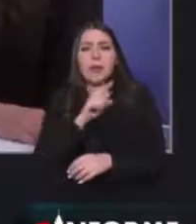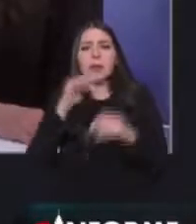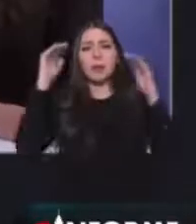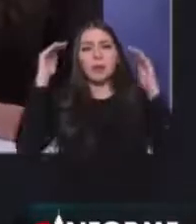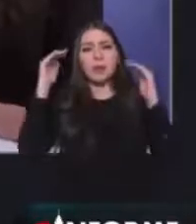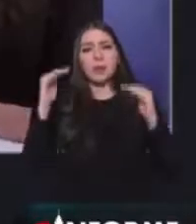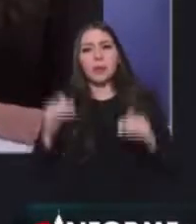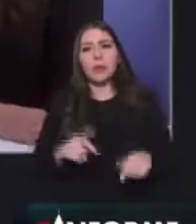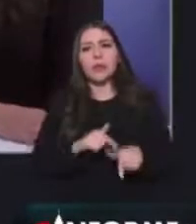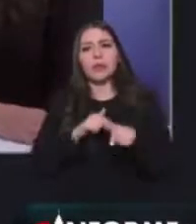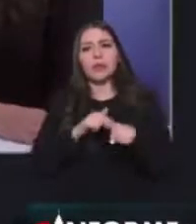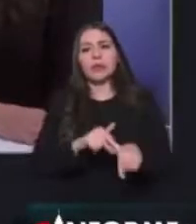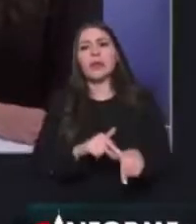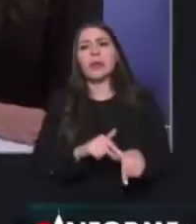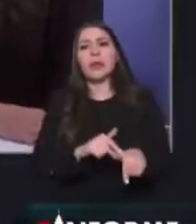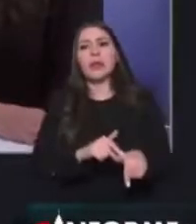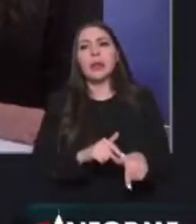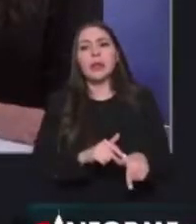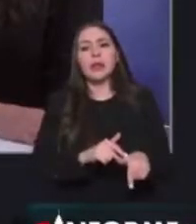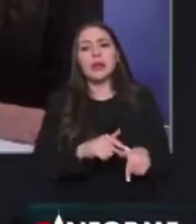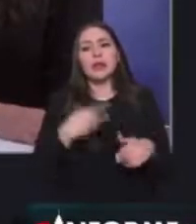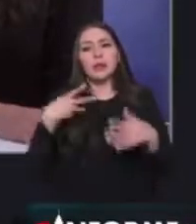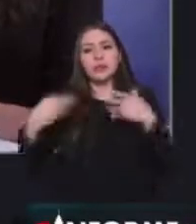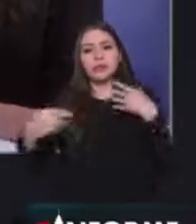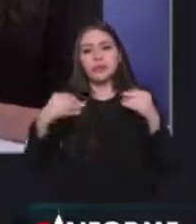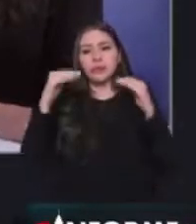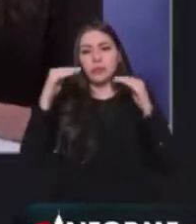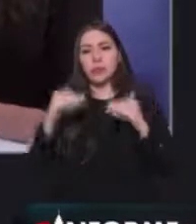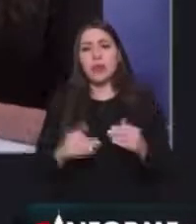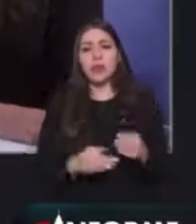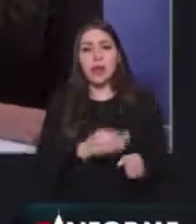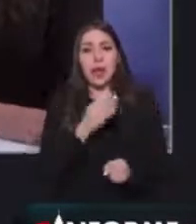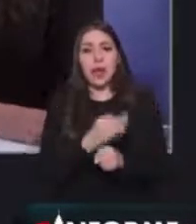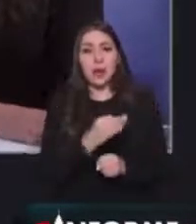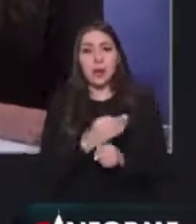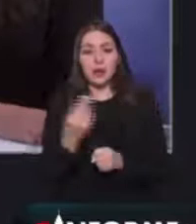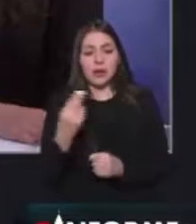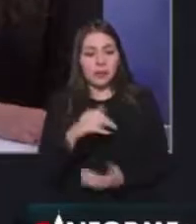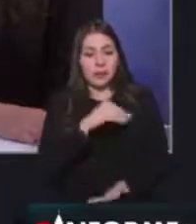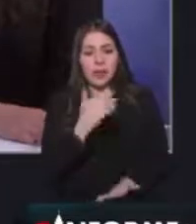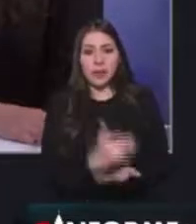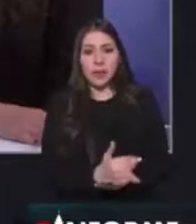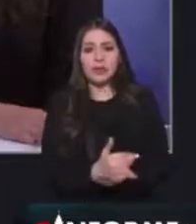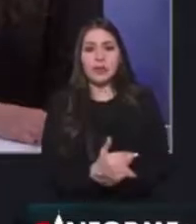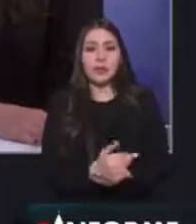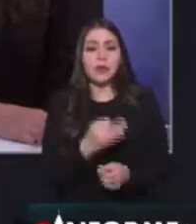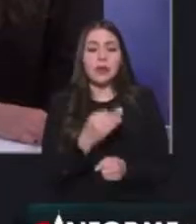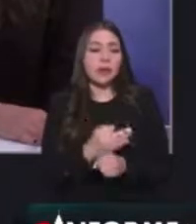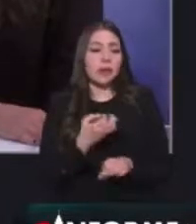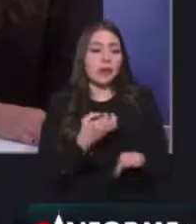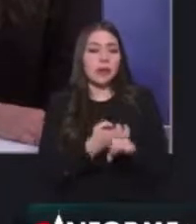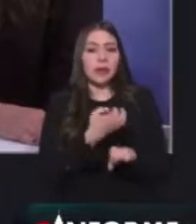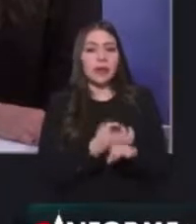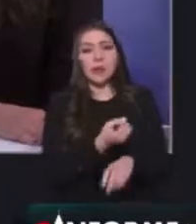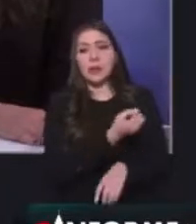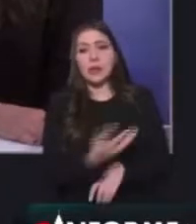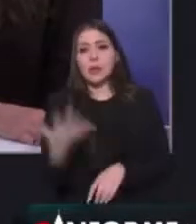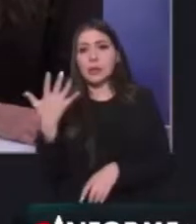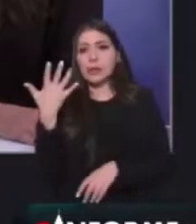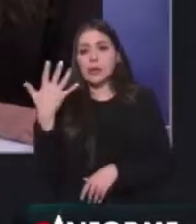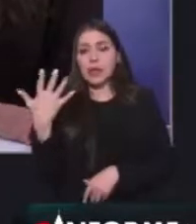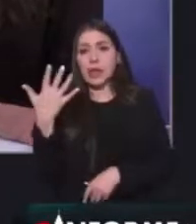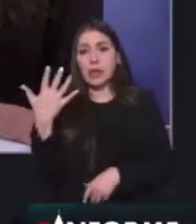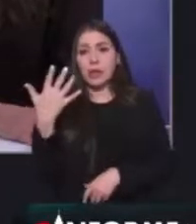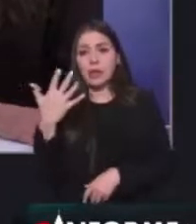disminuyendo el número de contagios. Y ahorita para frenar, porque tenemos 5 estados con